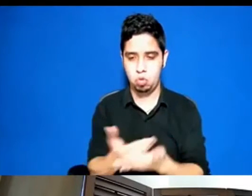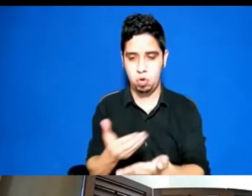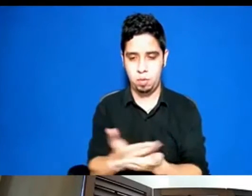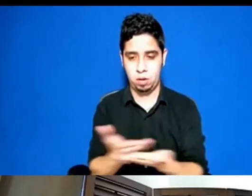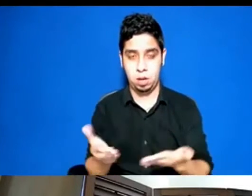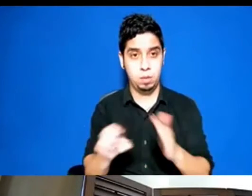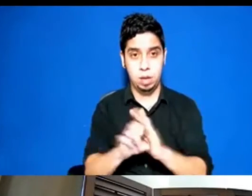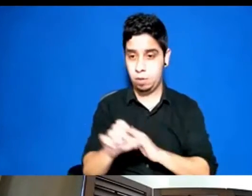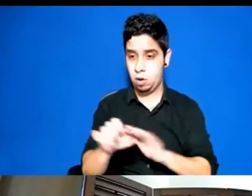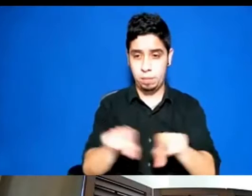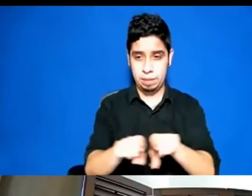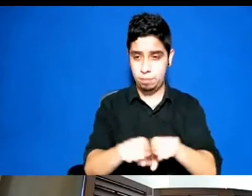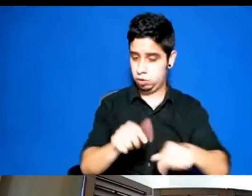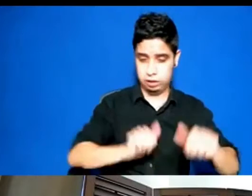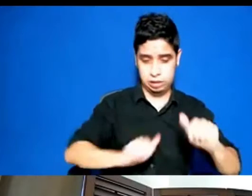teatro, de música.